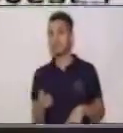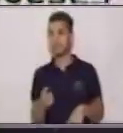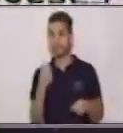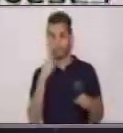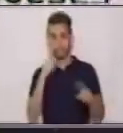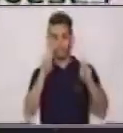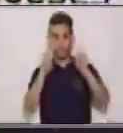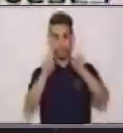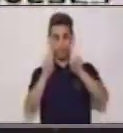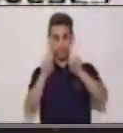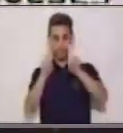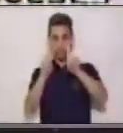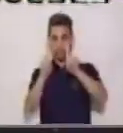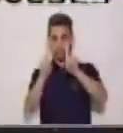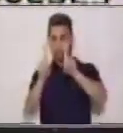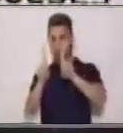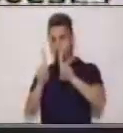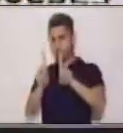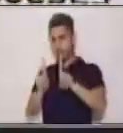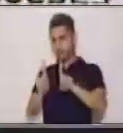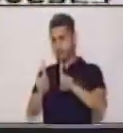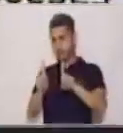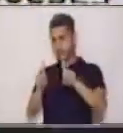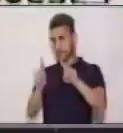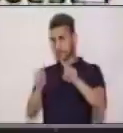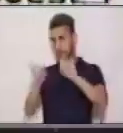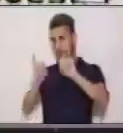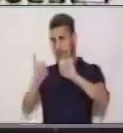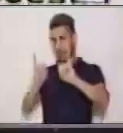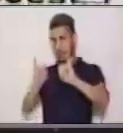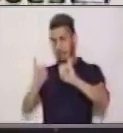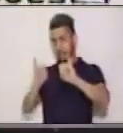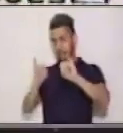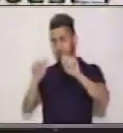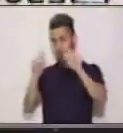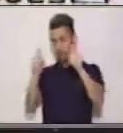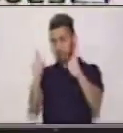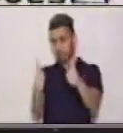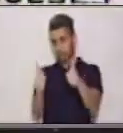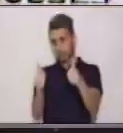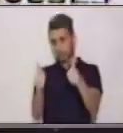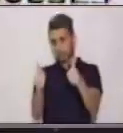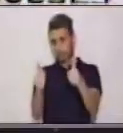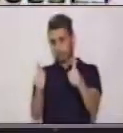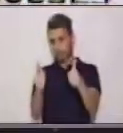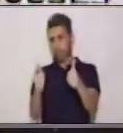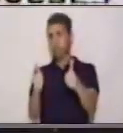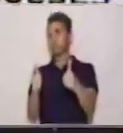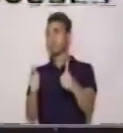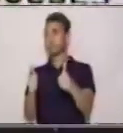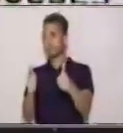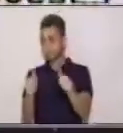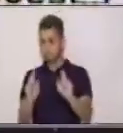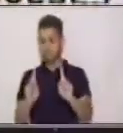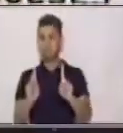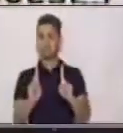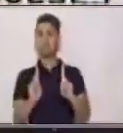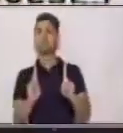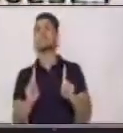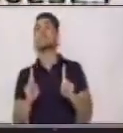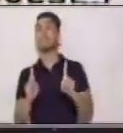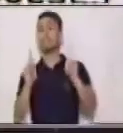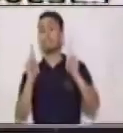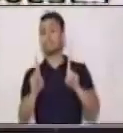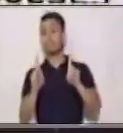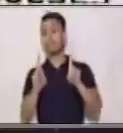que vamos a utilizar los dedos índices, los dedos meñiques y nuestros dedos pulgares. Nuestros dedos índices van a ser el